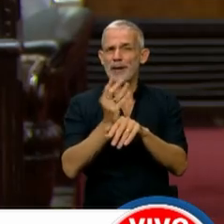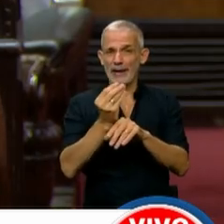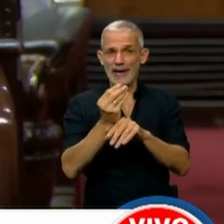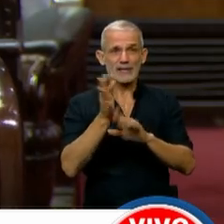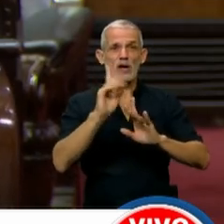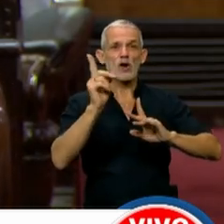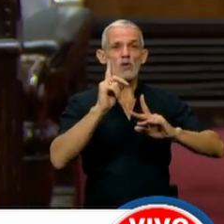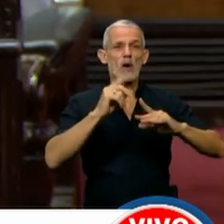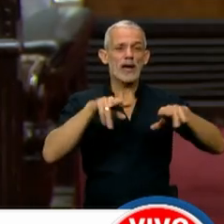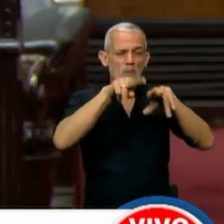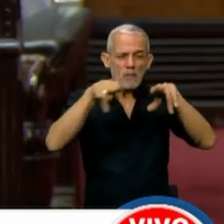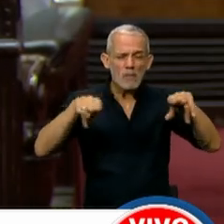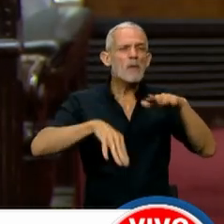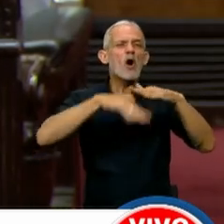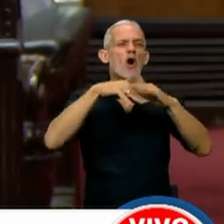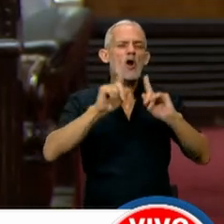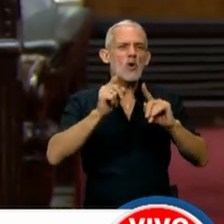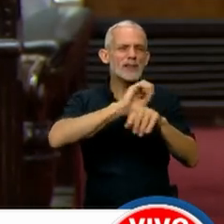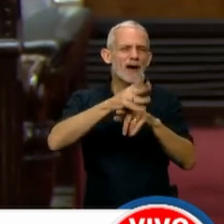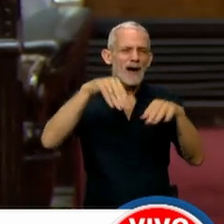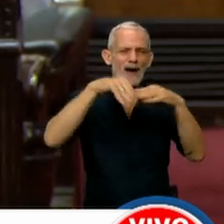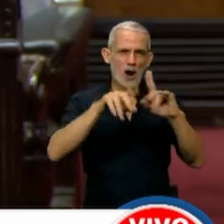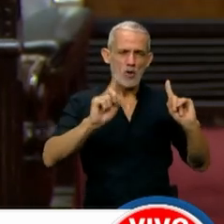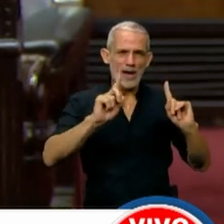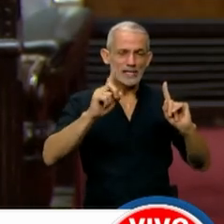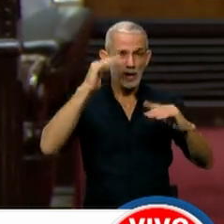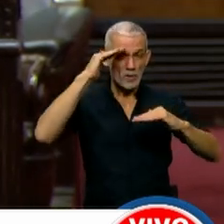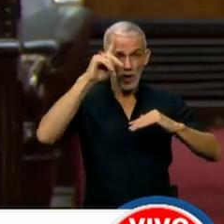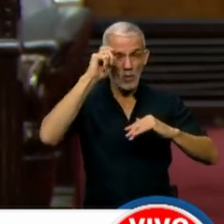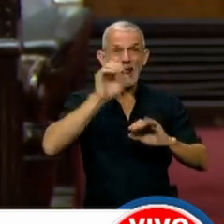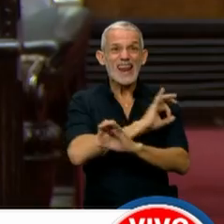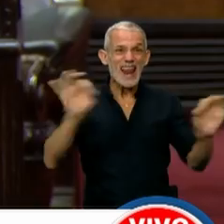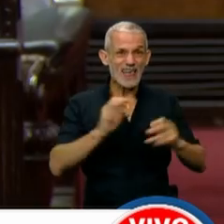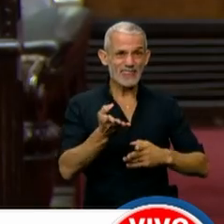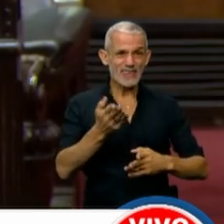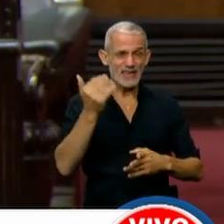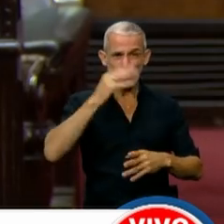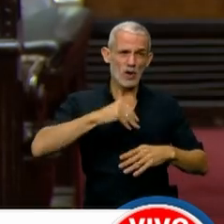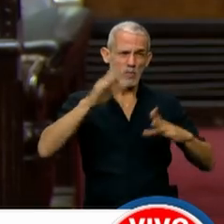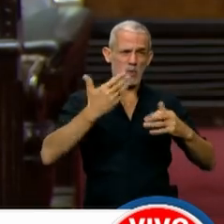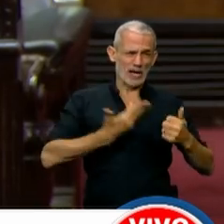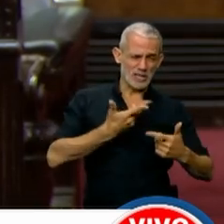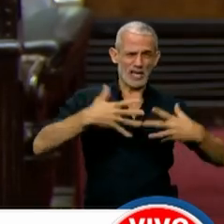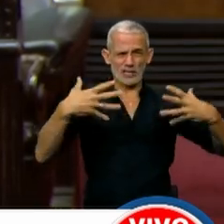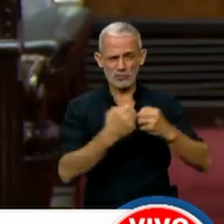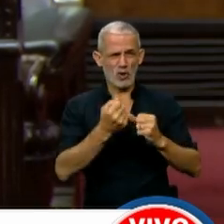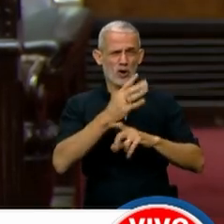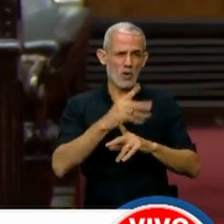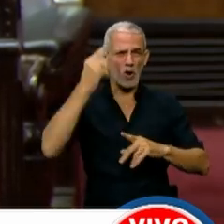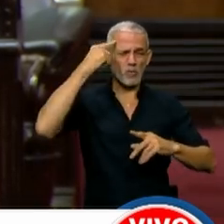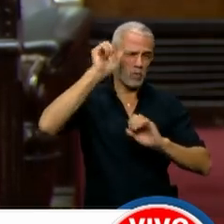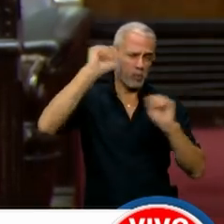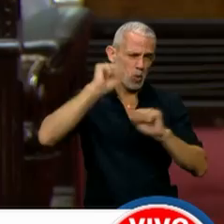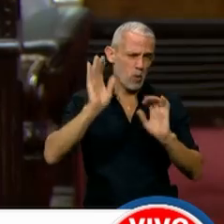no que no entran las personas con comidas las terapias intensivas no entra nadie los accidentados los seis accidentes en los